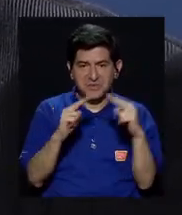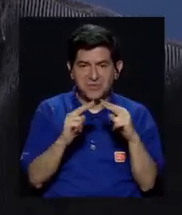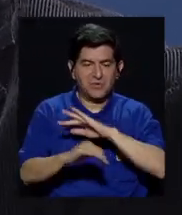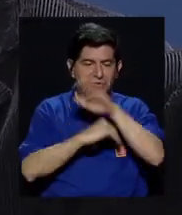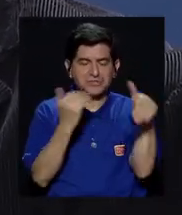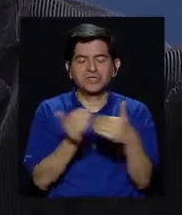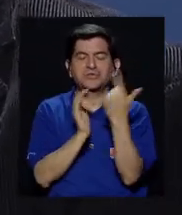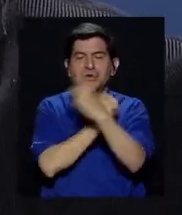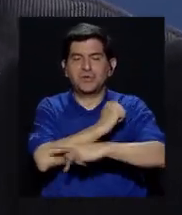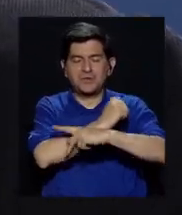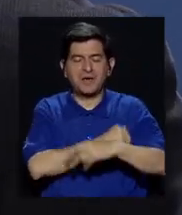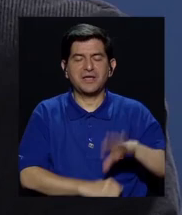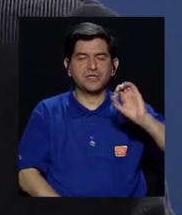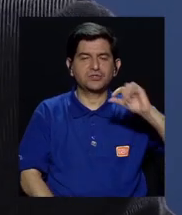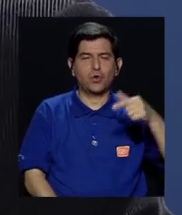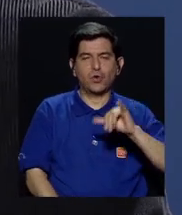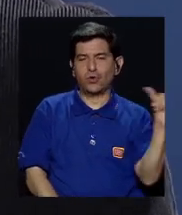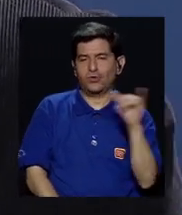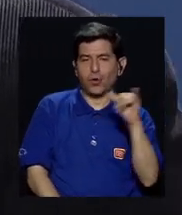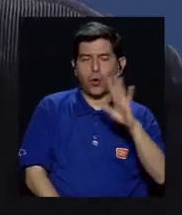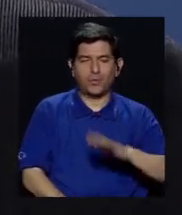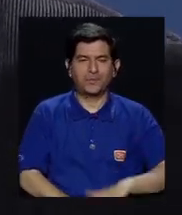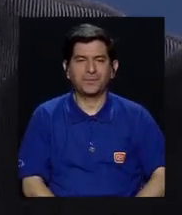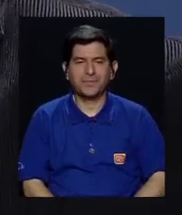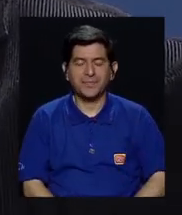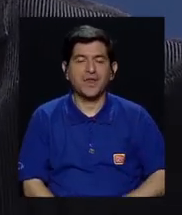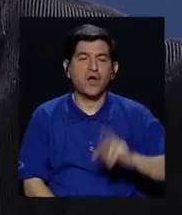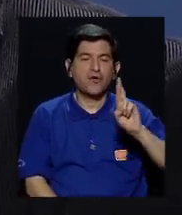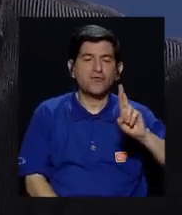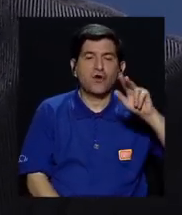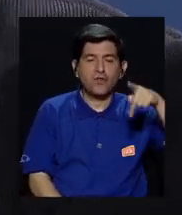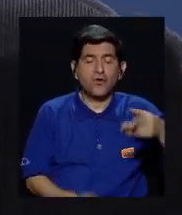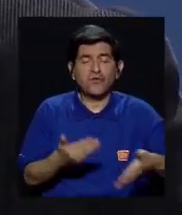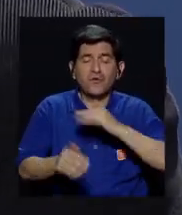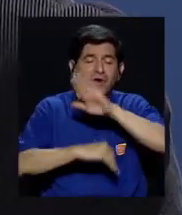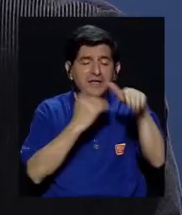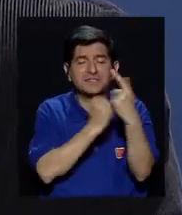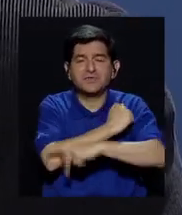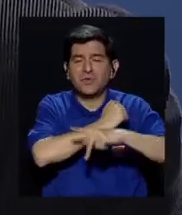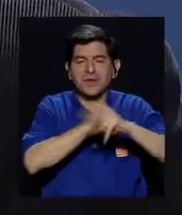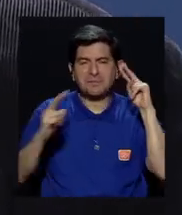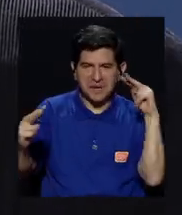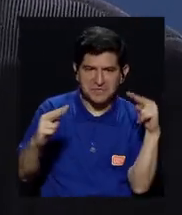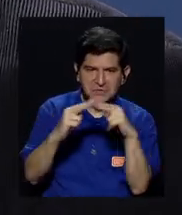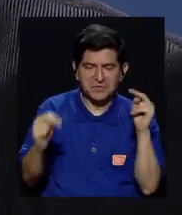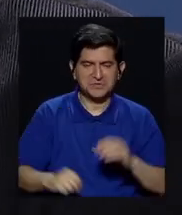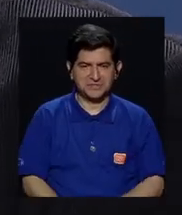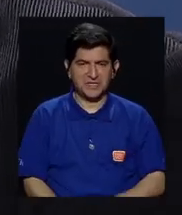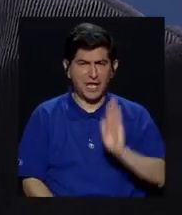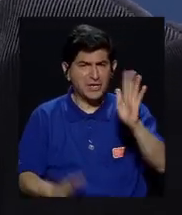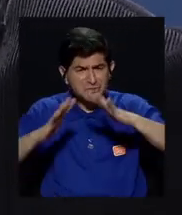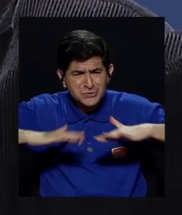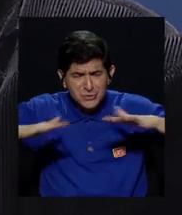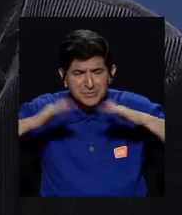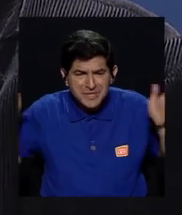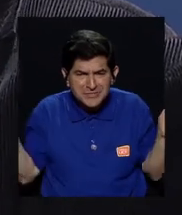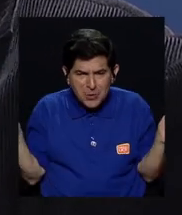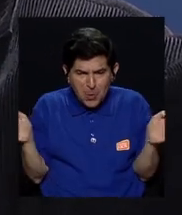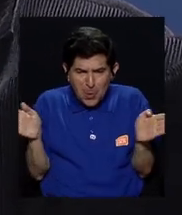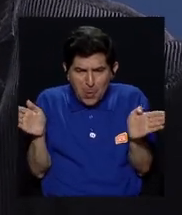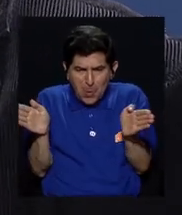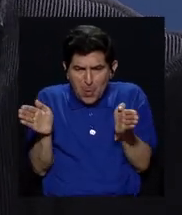conocido en todo el país son otto guevara que es conocido en todo el país quizá que casi es conocido en todo el país entonces son nichos se